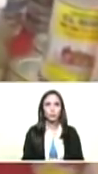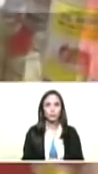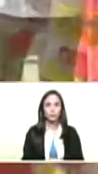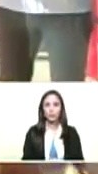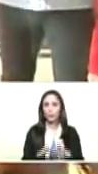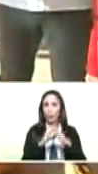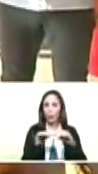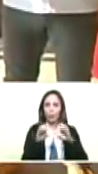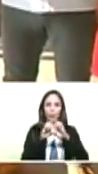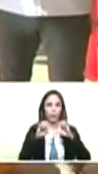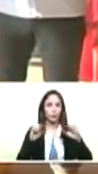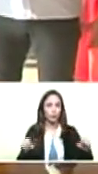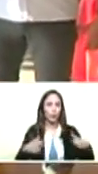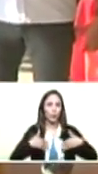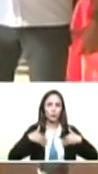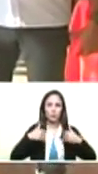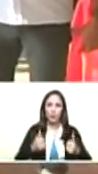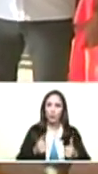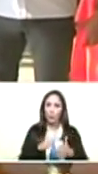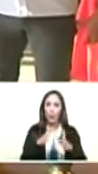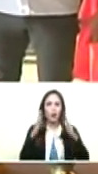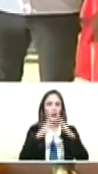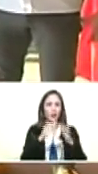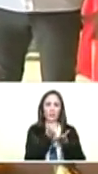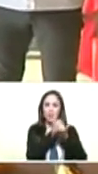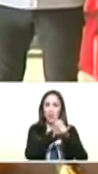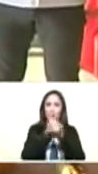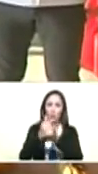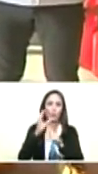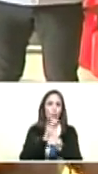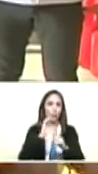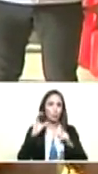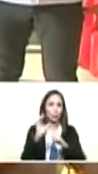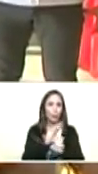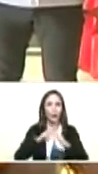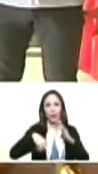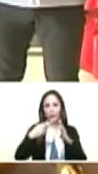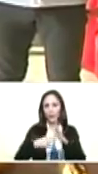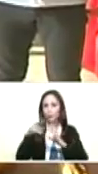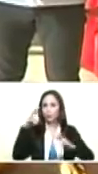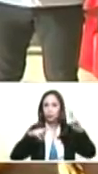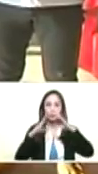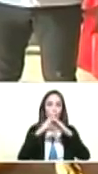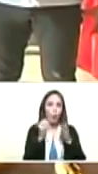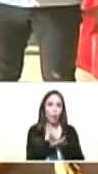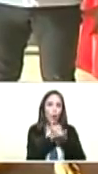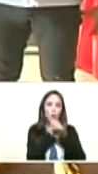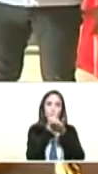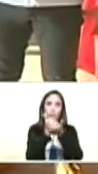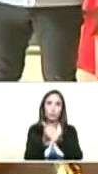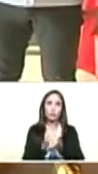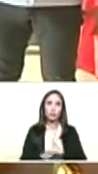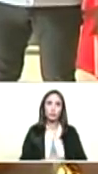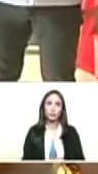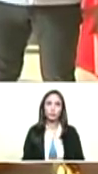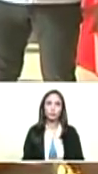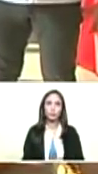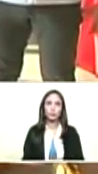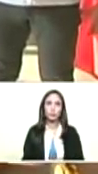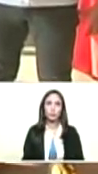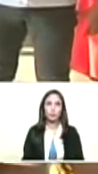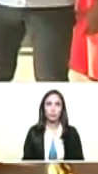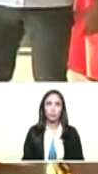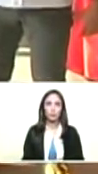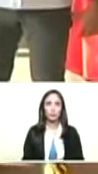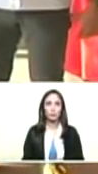vivienda, barrio nuevo, barrio tricolor, todo lo que tiene que ver la cultura, la atención integral de la salud, la atención integral de